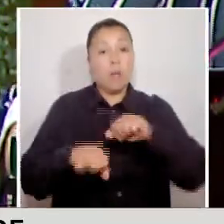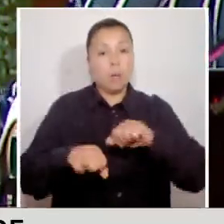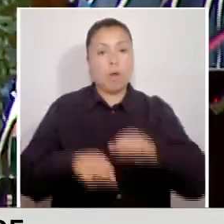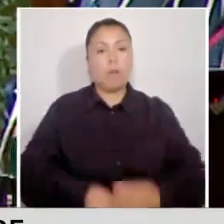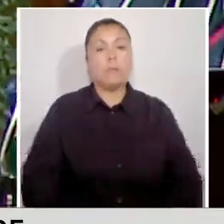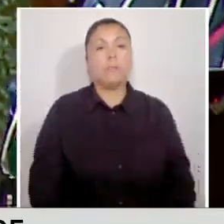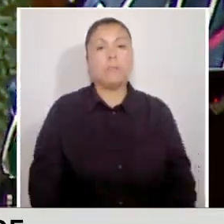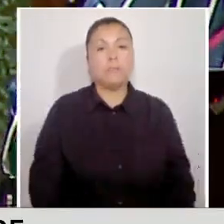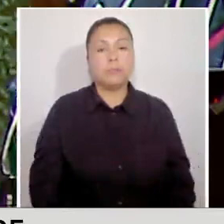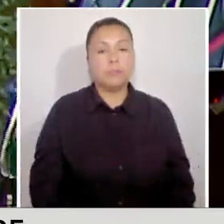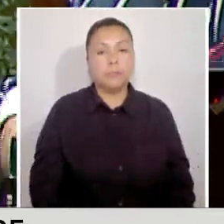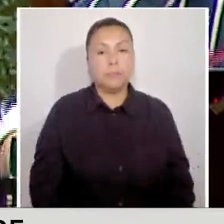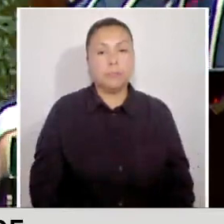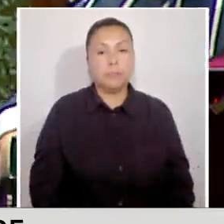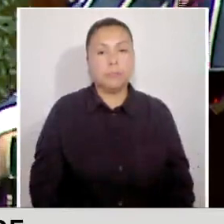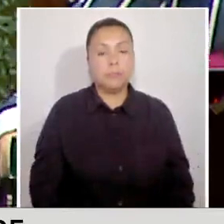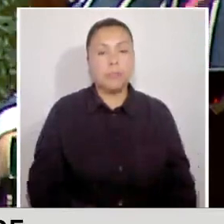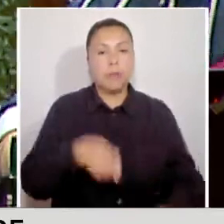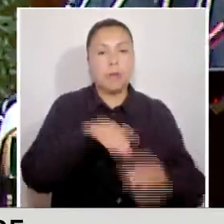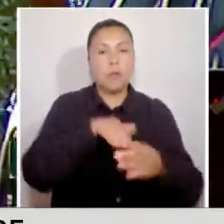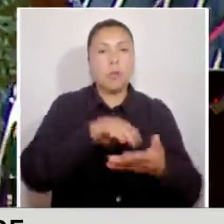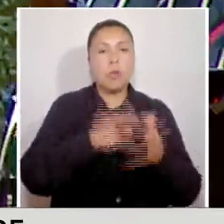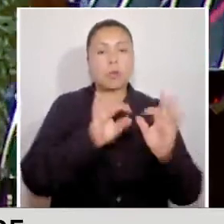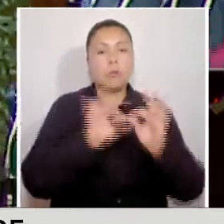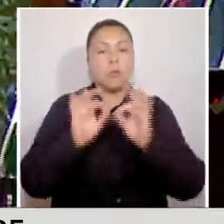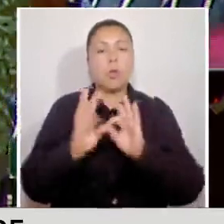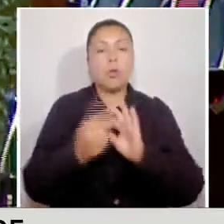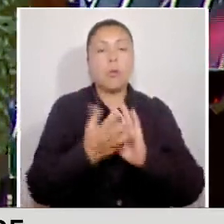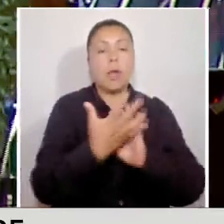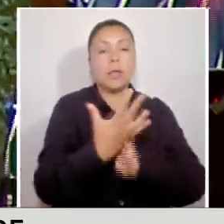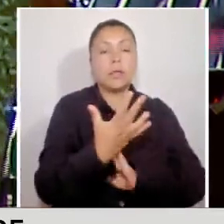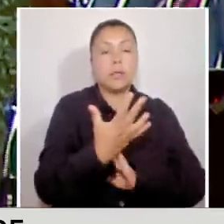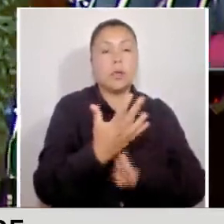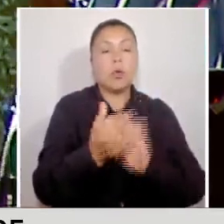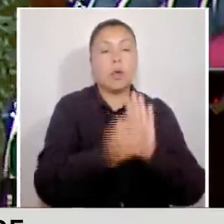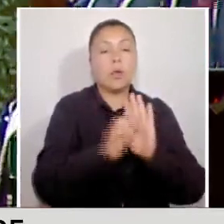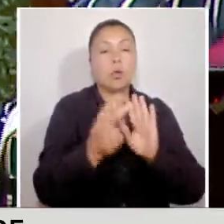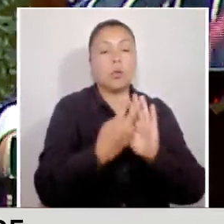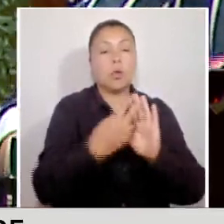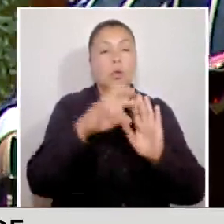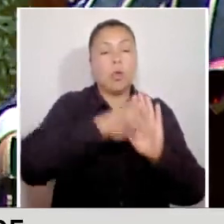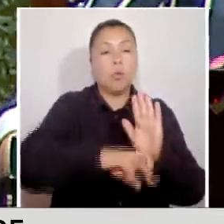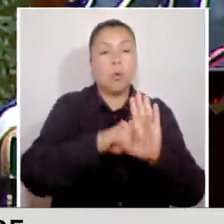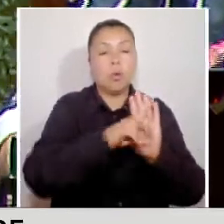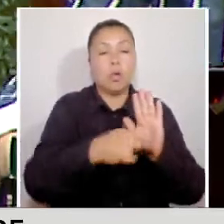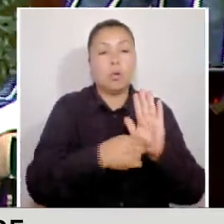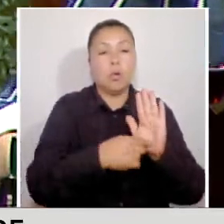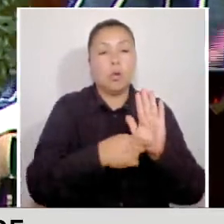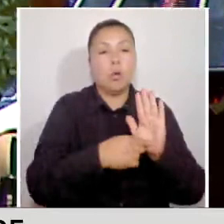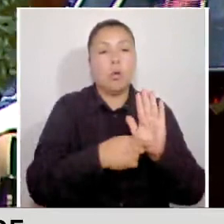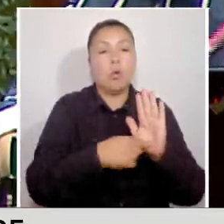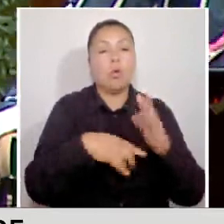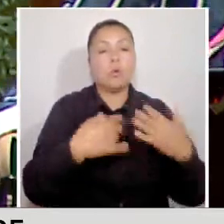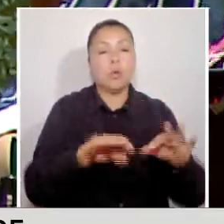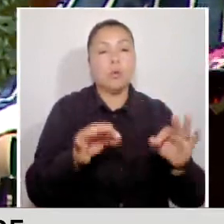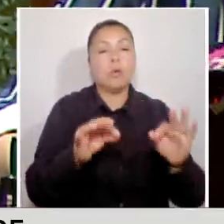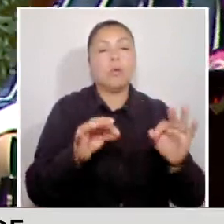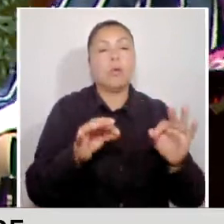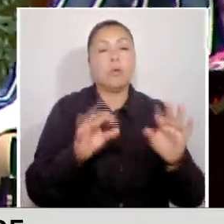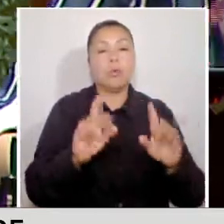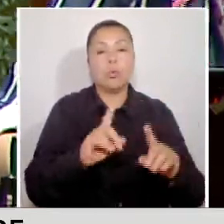aprobado en votación particular el numeral 5 del artículo segundo del proyecto en los términos propuestos por